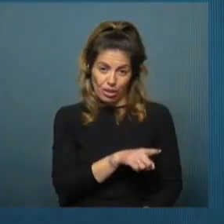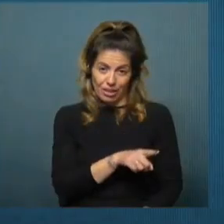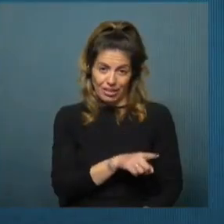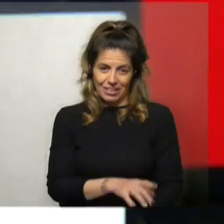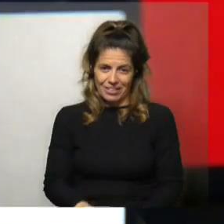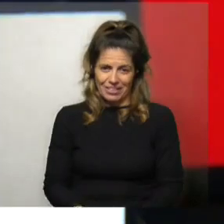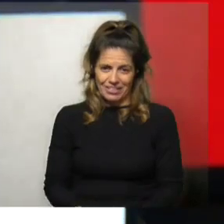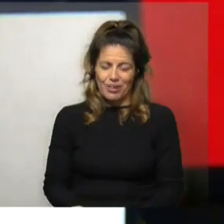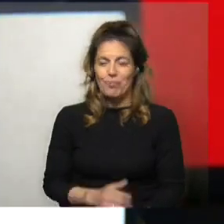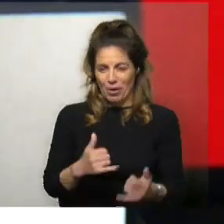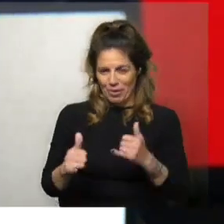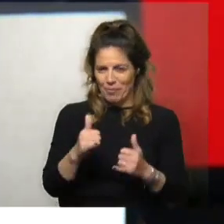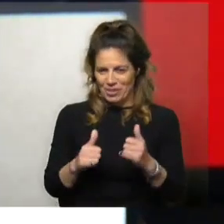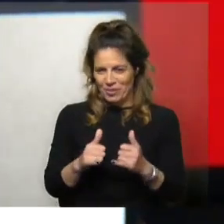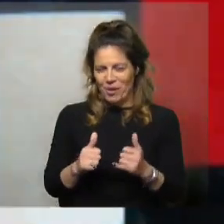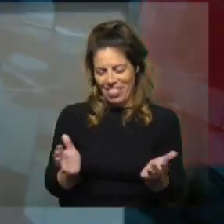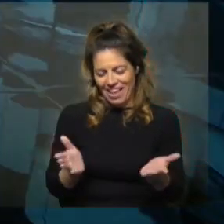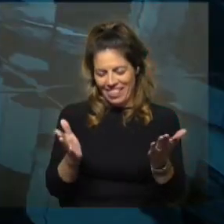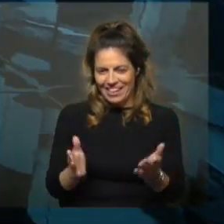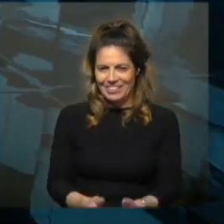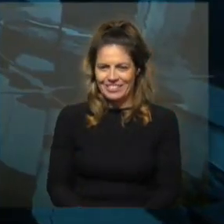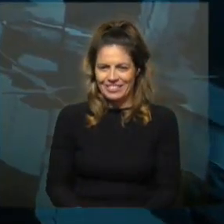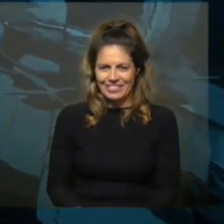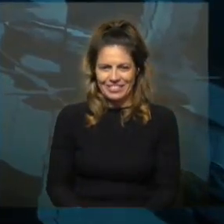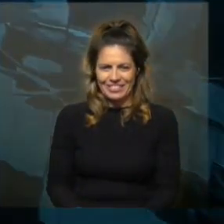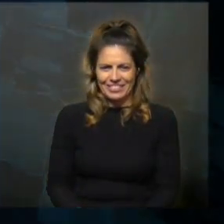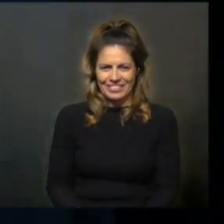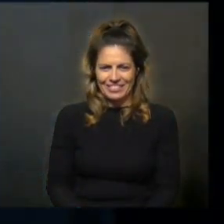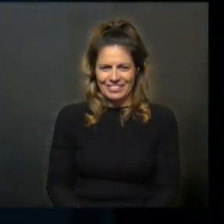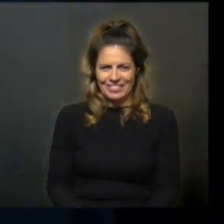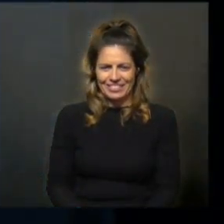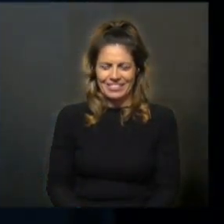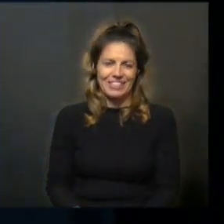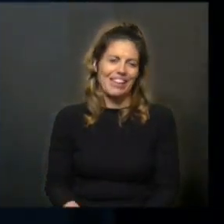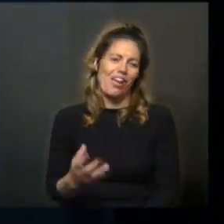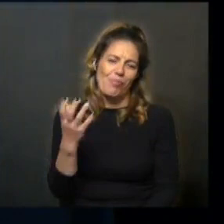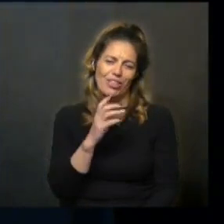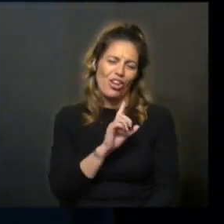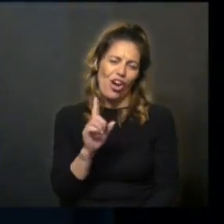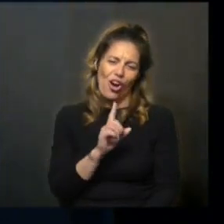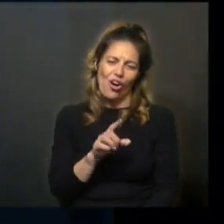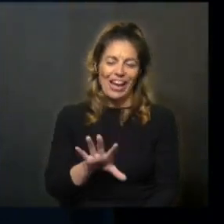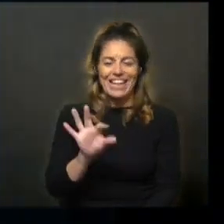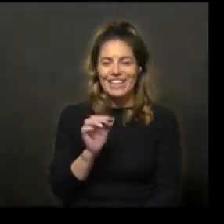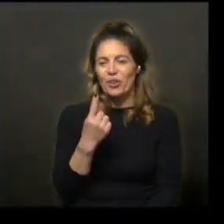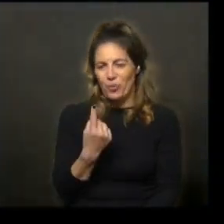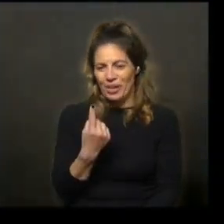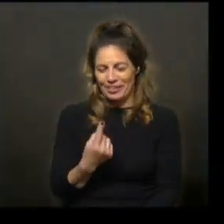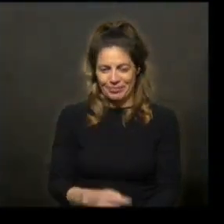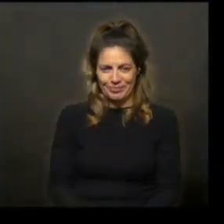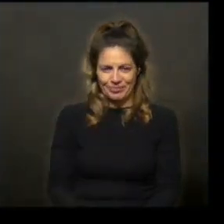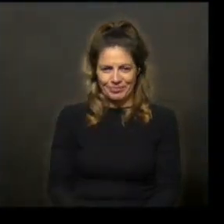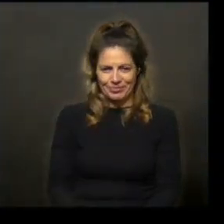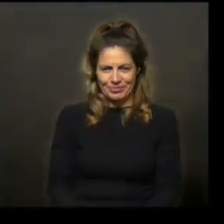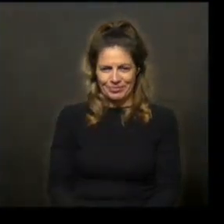Bueno vamos a jugar Dale espantoso no es espantoso es una bueno elegí una cartita y